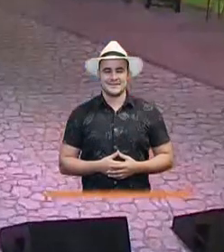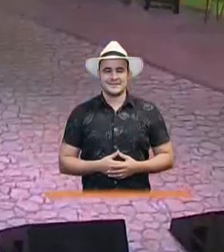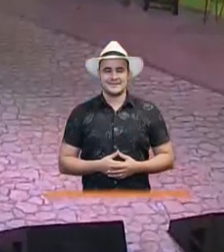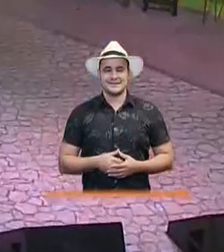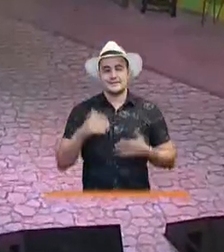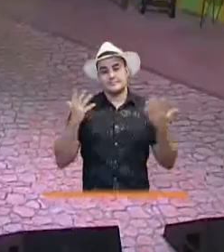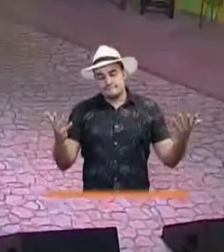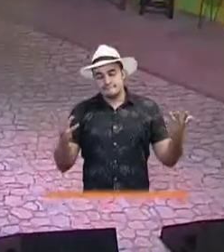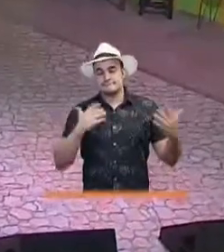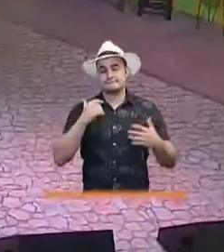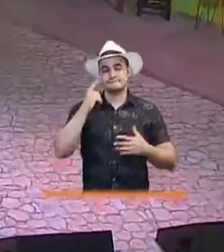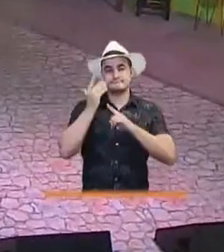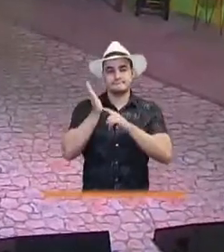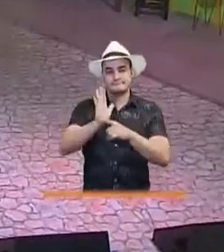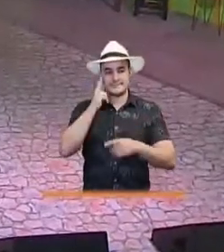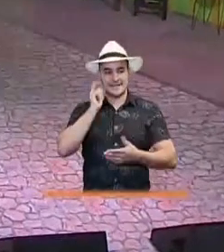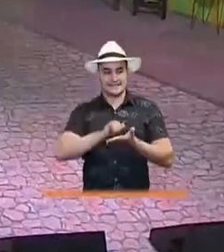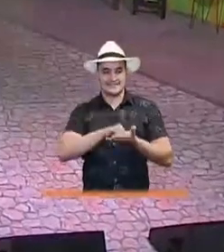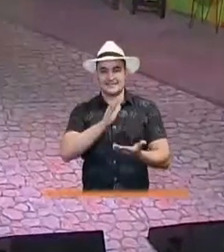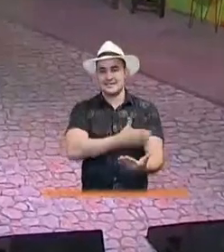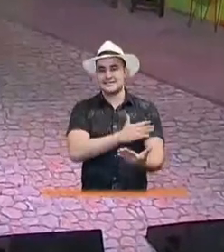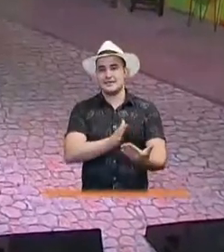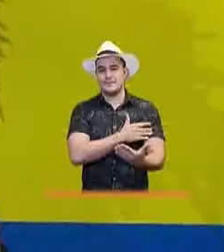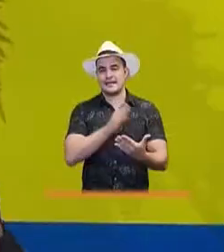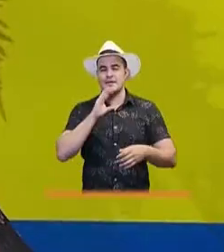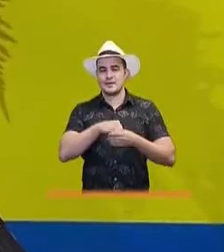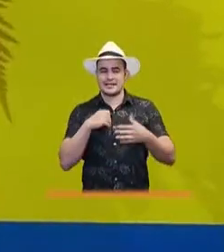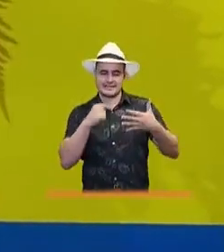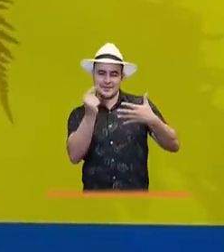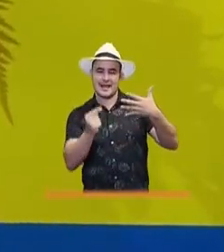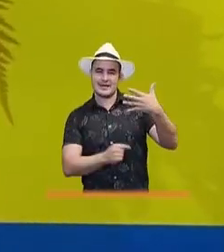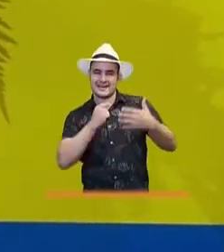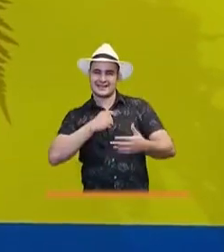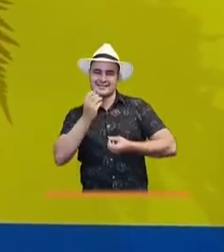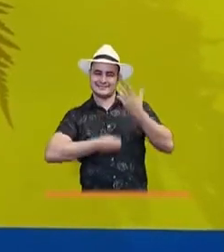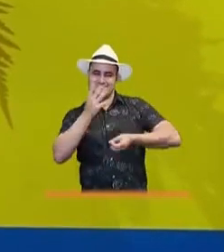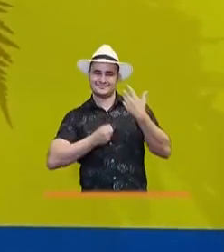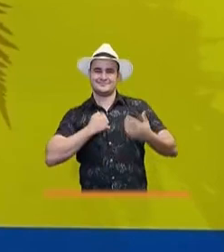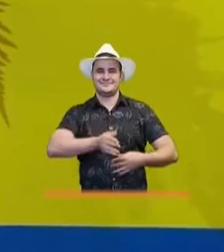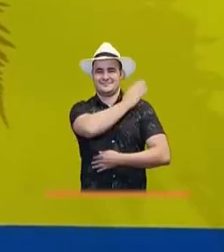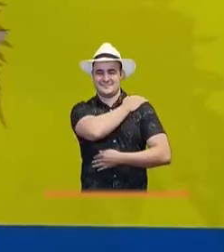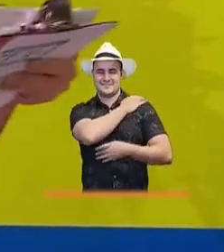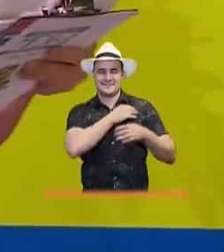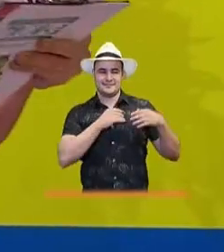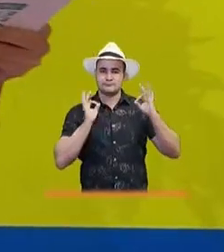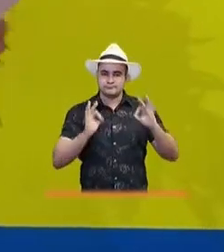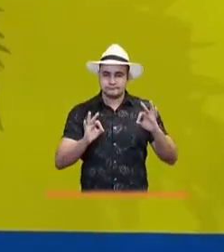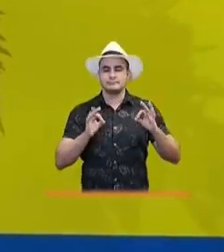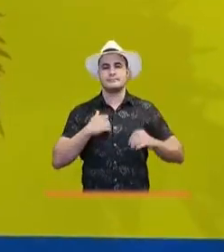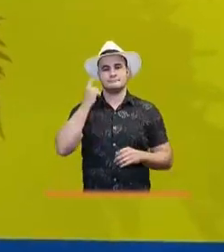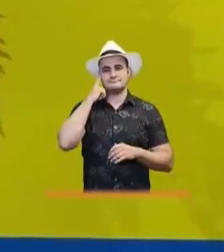Bueno, Daniel, ahí está la música. Lo que están esperando ustedes, trova, pues vamos a comenzar sin más preámbulo. Vamos entonces con tema